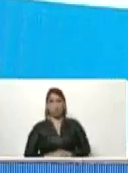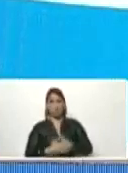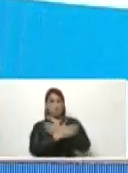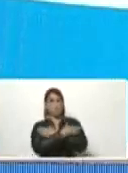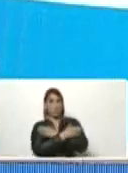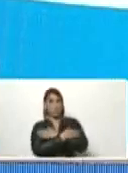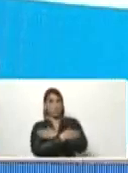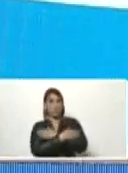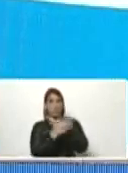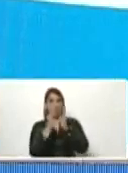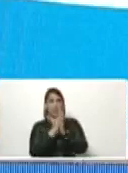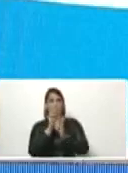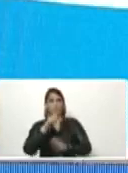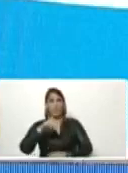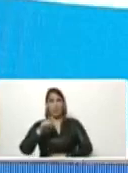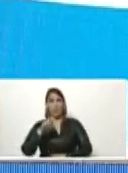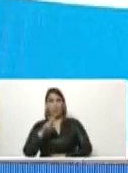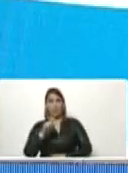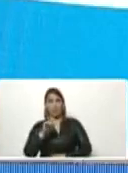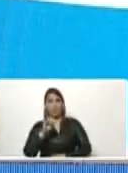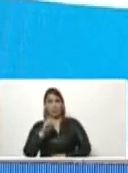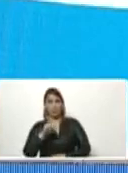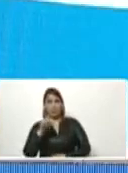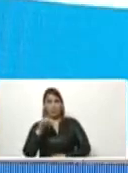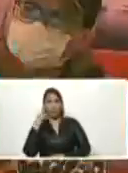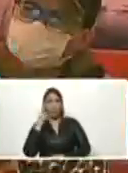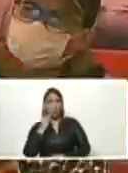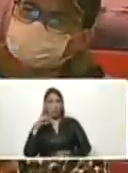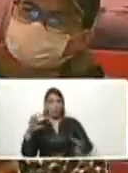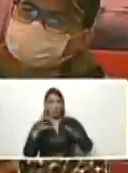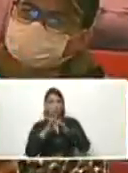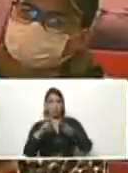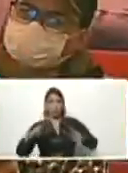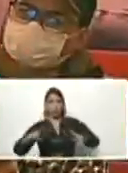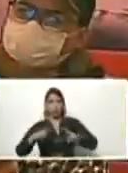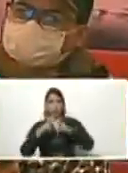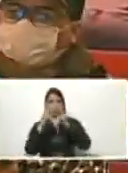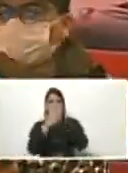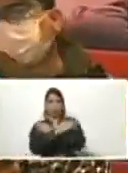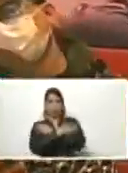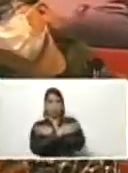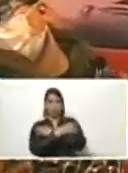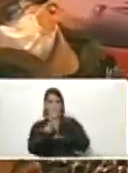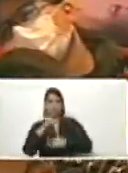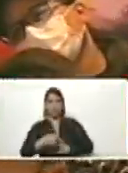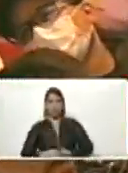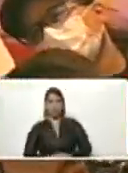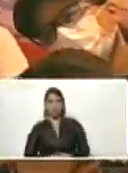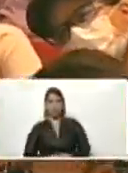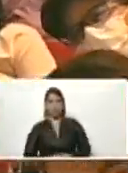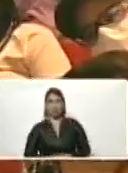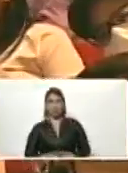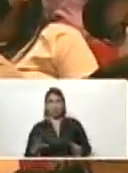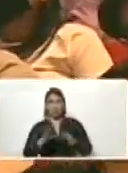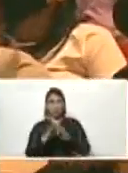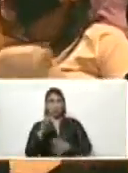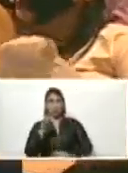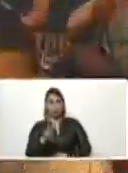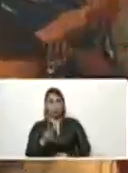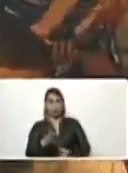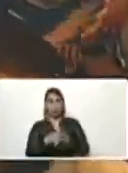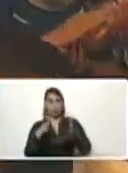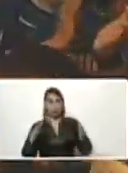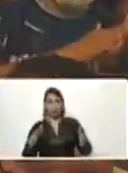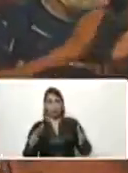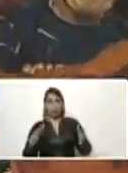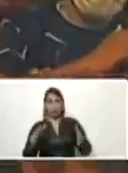San Martín y Bolívar, un hecho único en la historia. Se unían los dos gigantes de Sudamérica, San Martín y Bolívar,